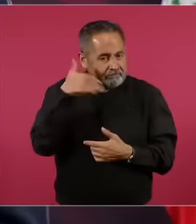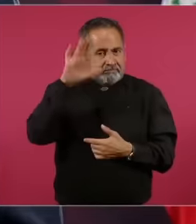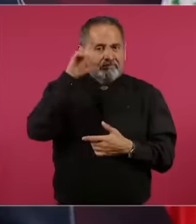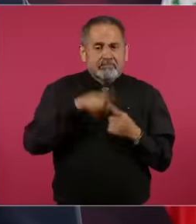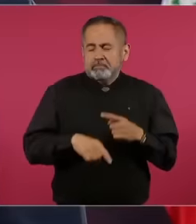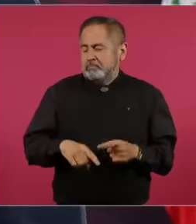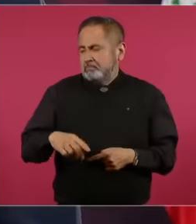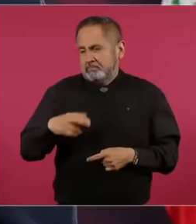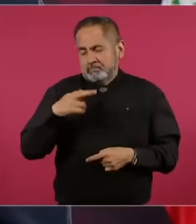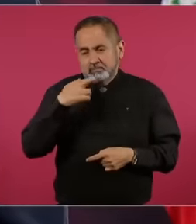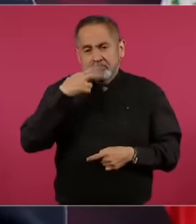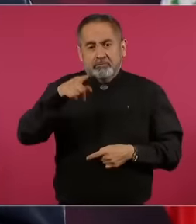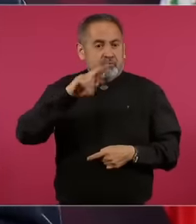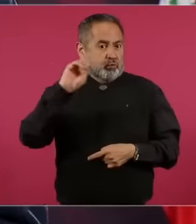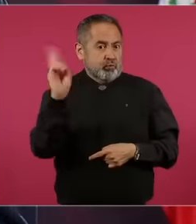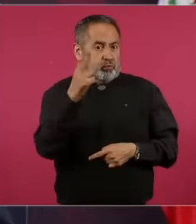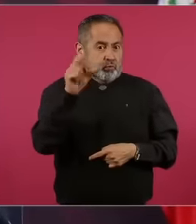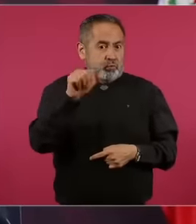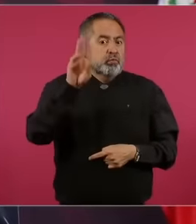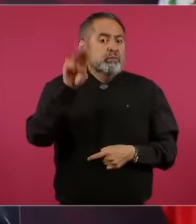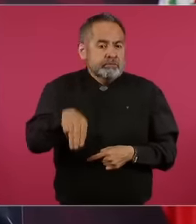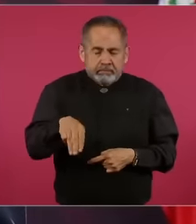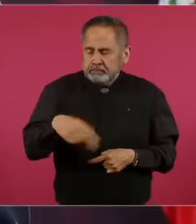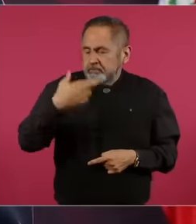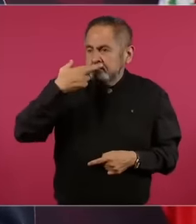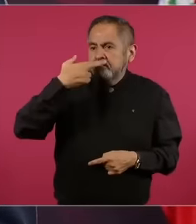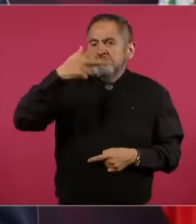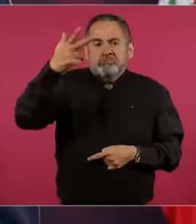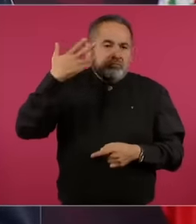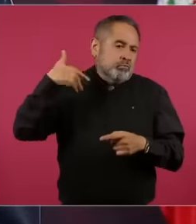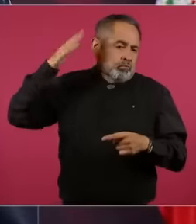mejores tiempos de la UNAM,